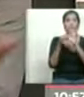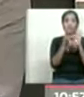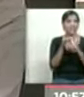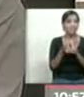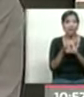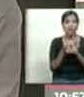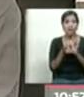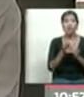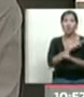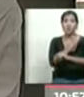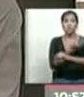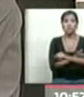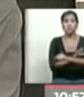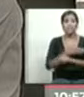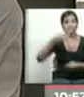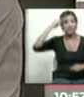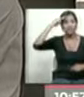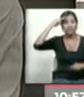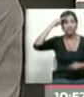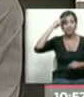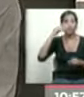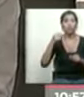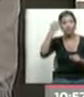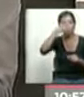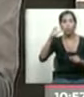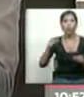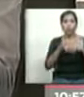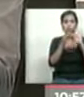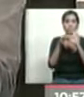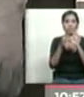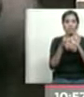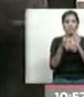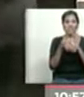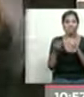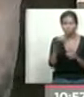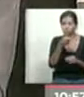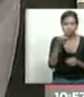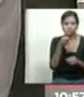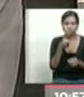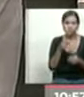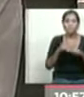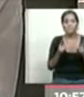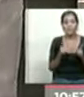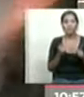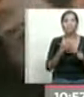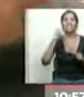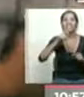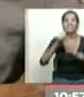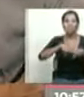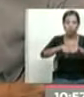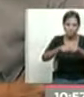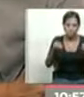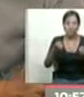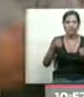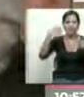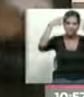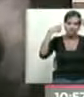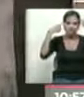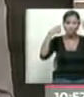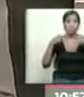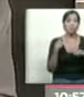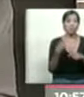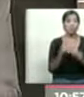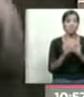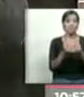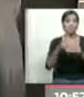de la Fuerza Armada con el pueblo venezolano. Pero ellos necesitan erosionar al chavismo. Ahora, primero empezaron con la Fuerza Armada,